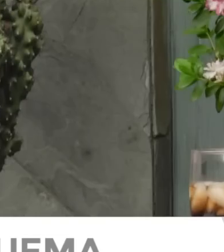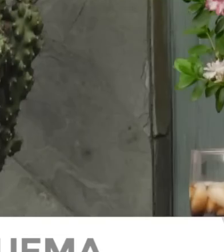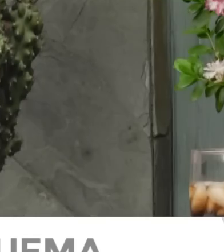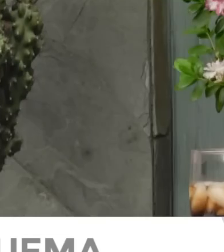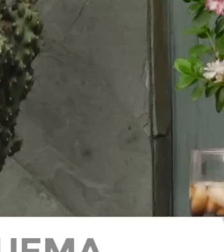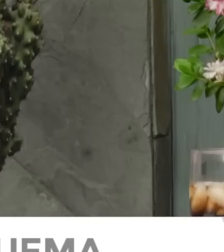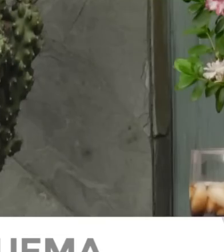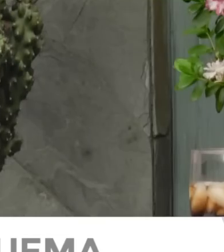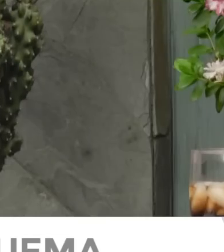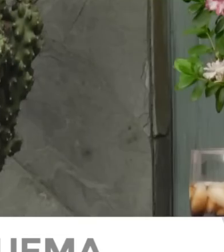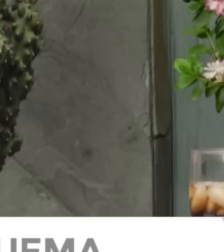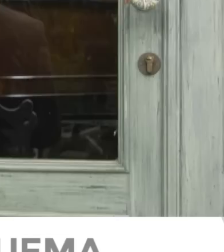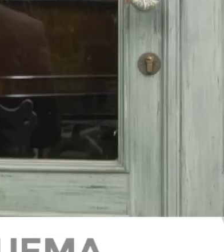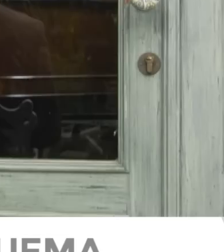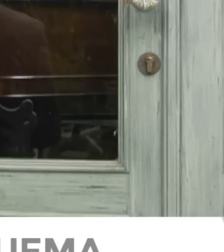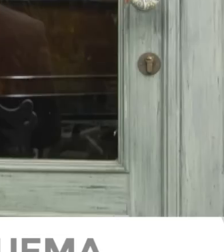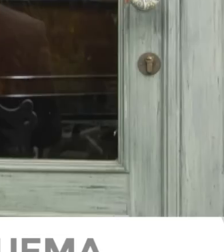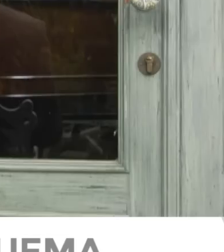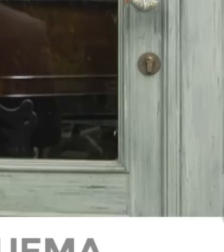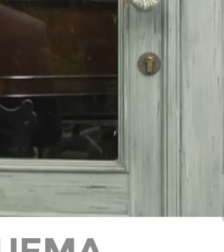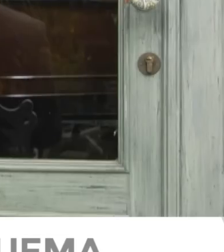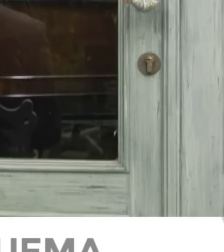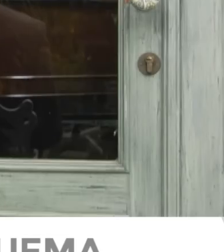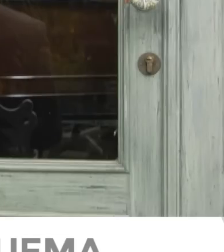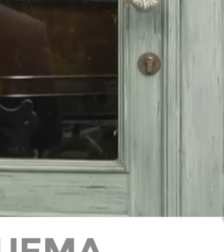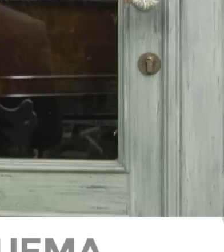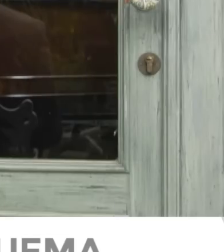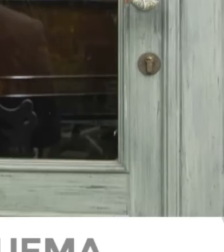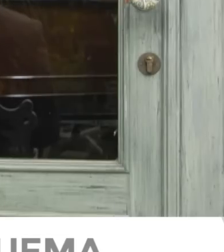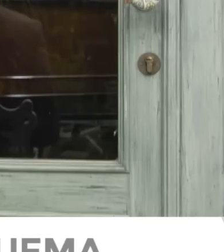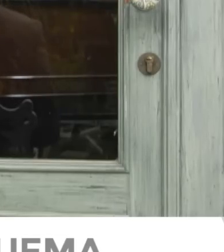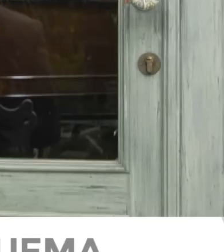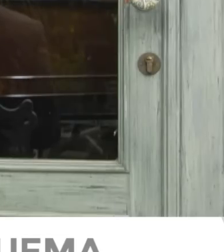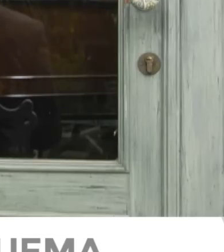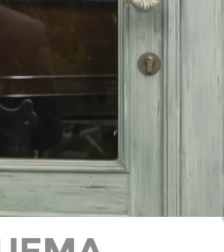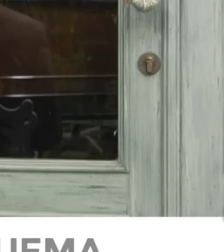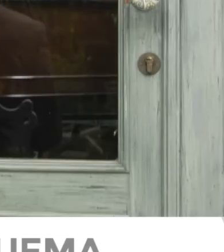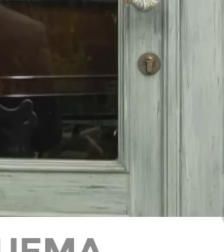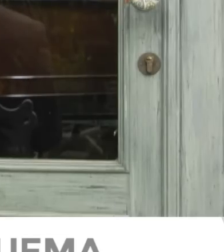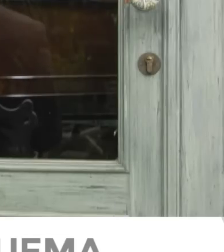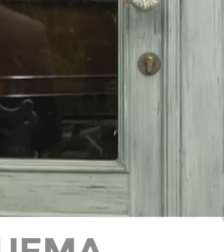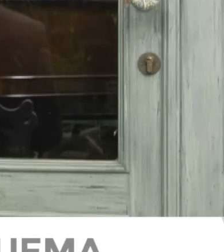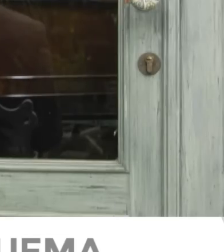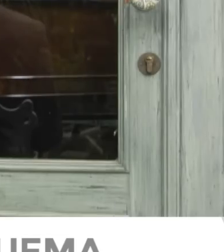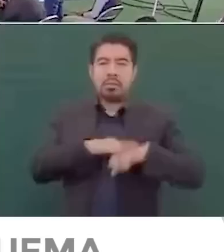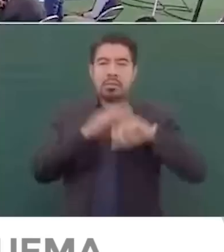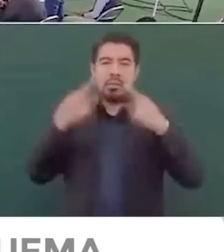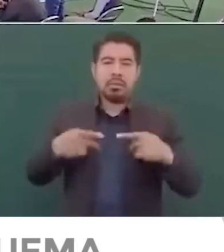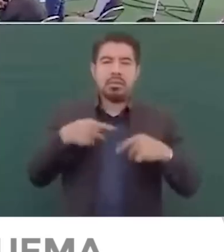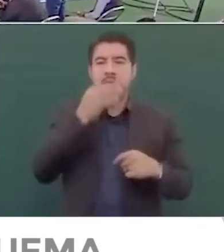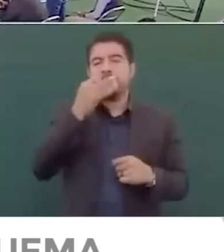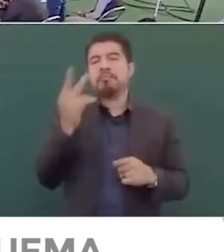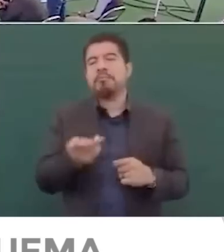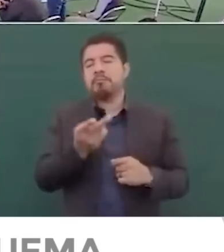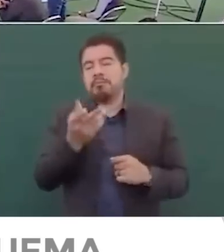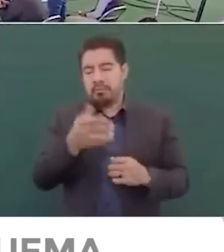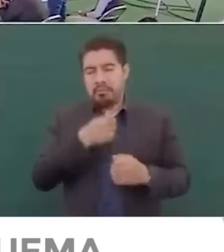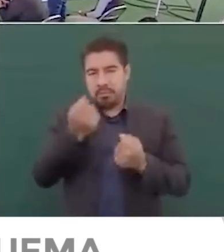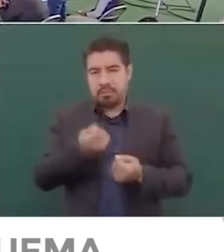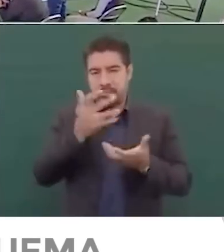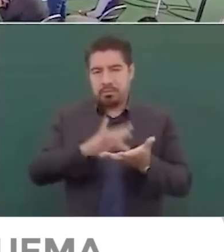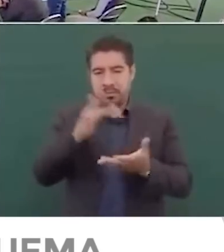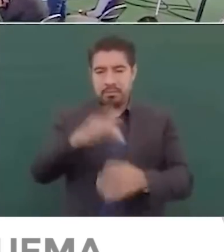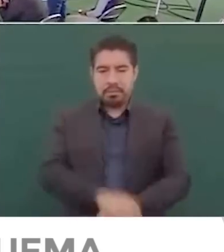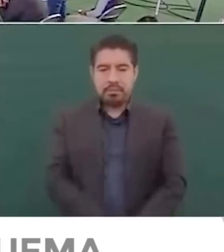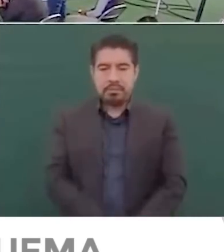la suprema corte de justicia de la nación Norma Piña y cómo trata de minimizar el tema del presidente vamos a ver bueno que no debe